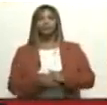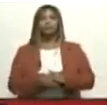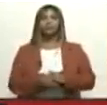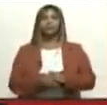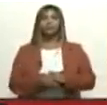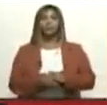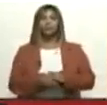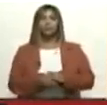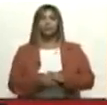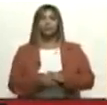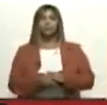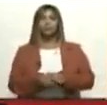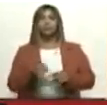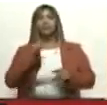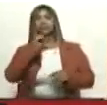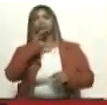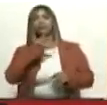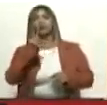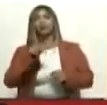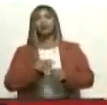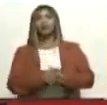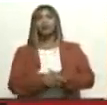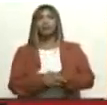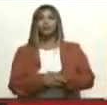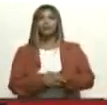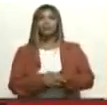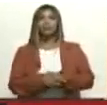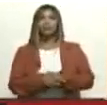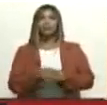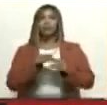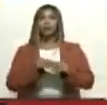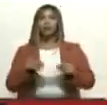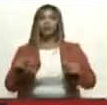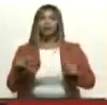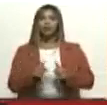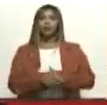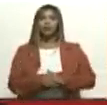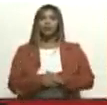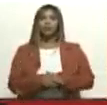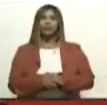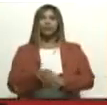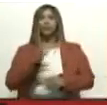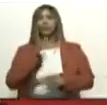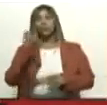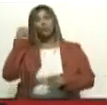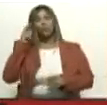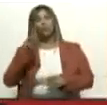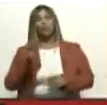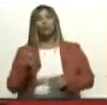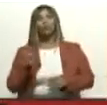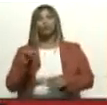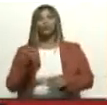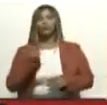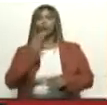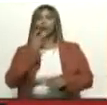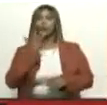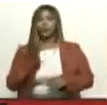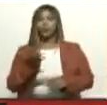Antillano, que tienen historias también sobre su tierra, sobre los guayú, por ejemplo.